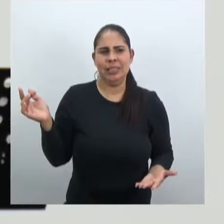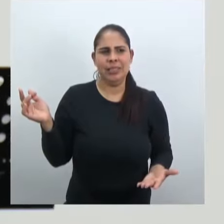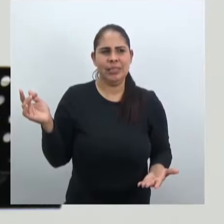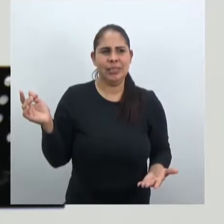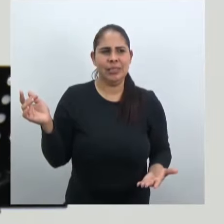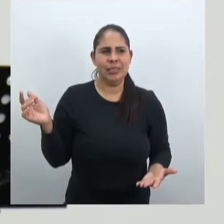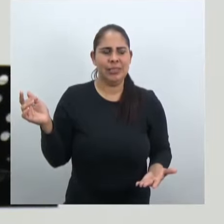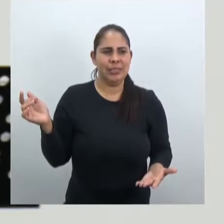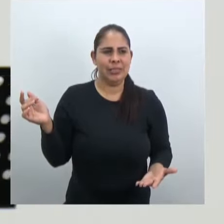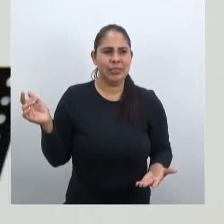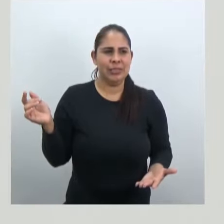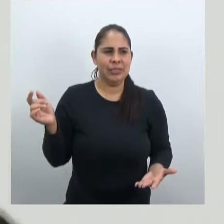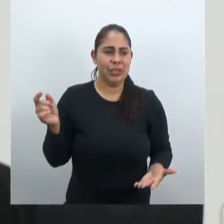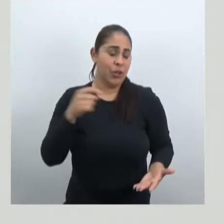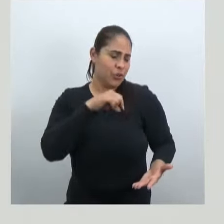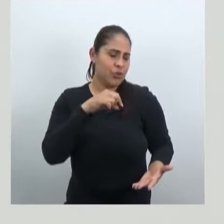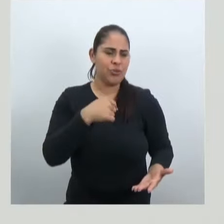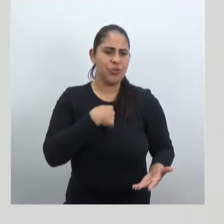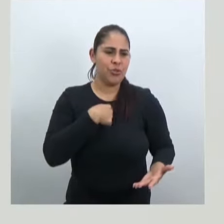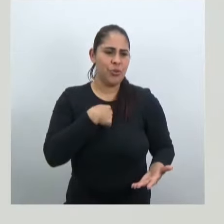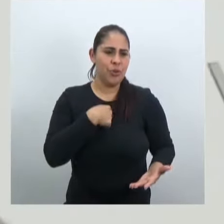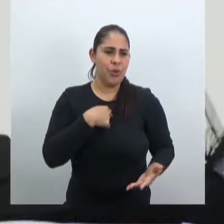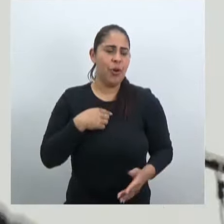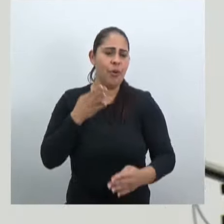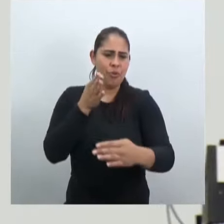vengo al patio, ¿cómo se dice en español? Vengo al santuario, vengo al